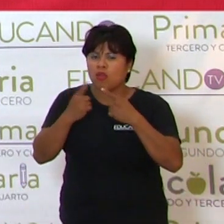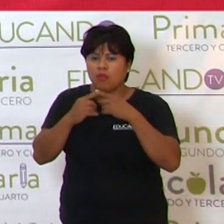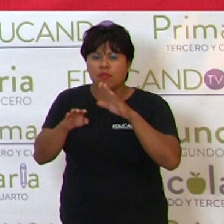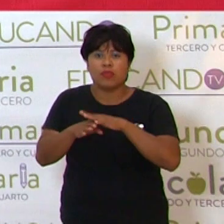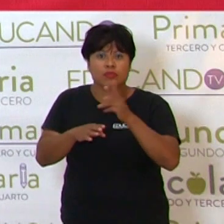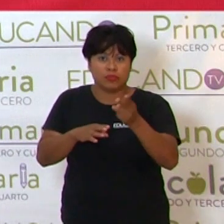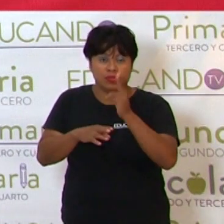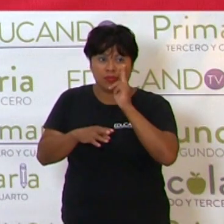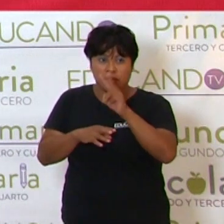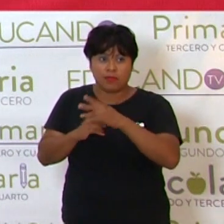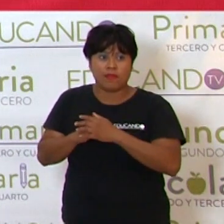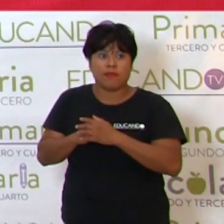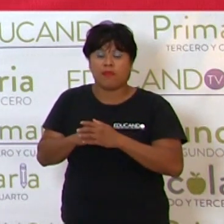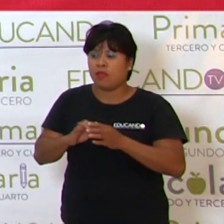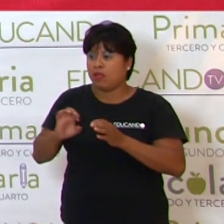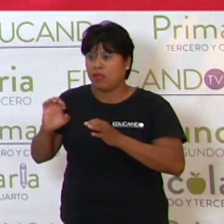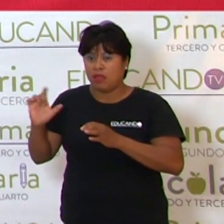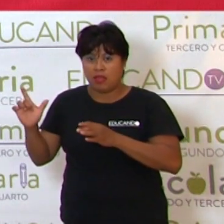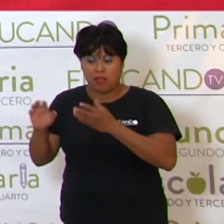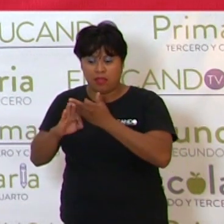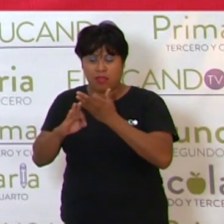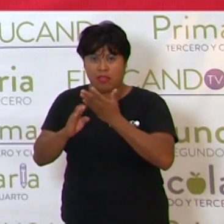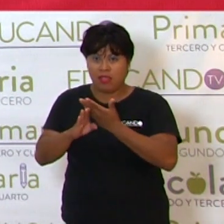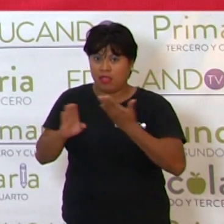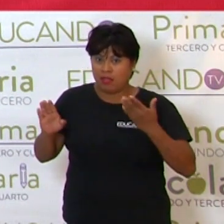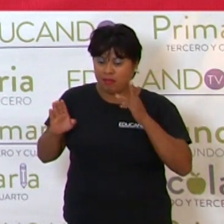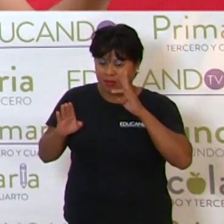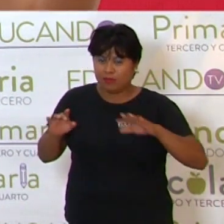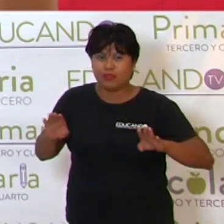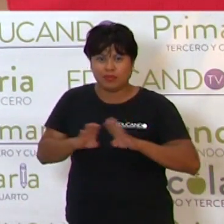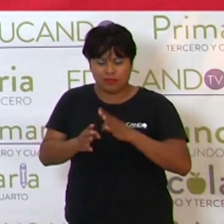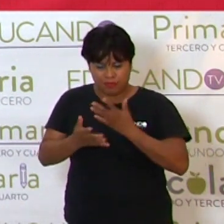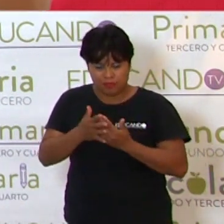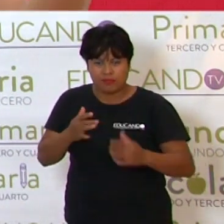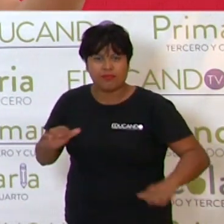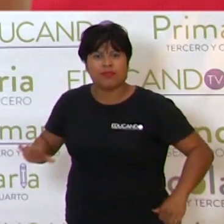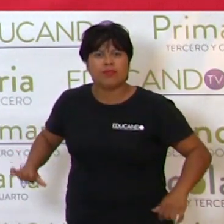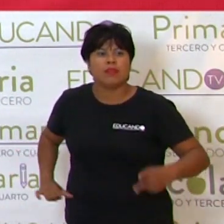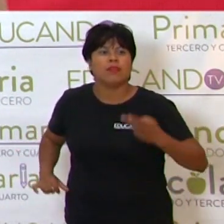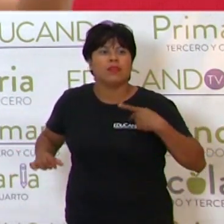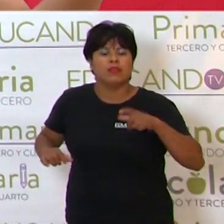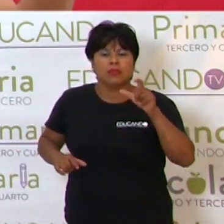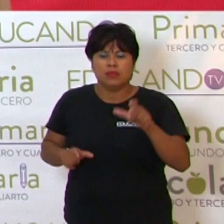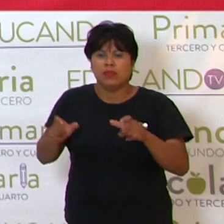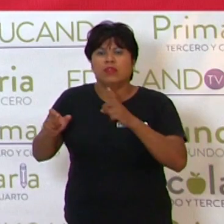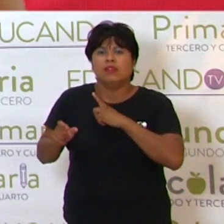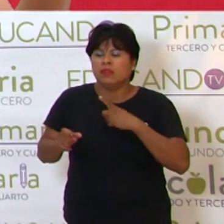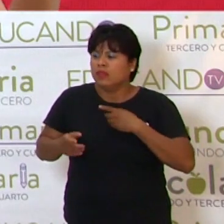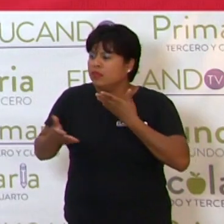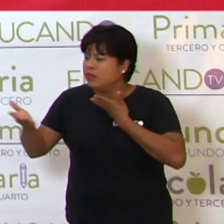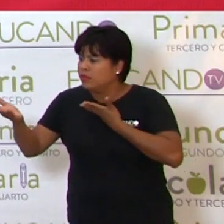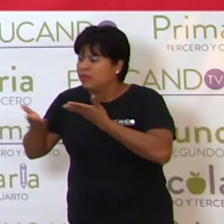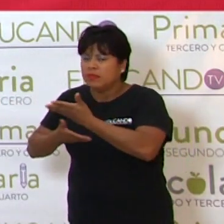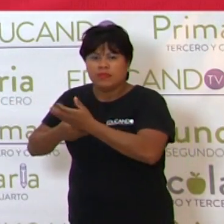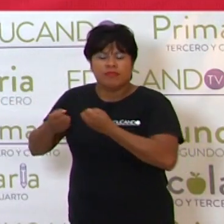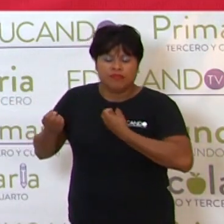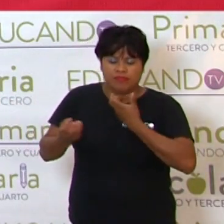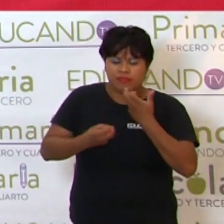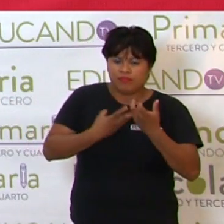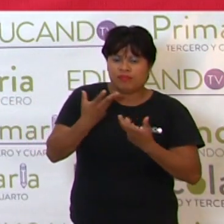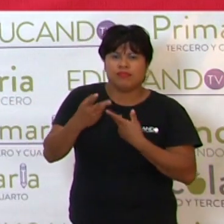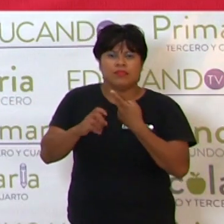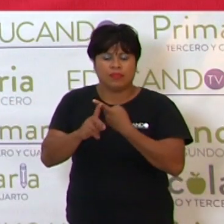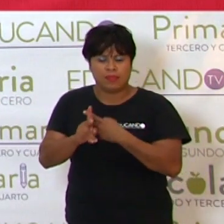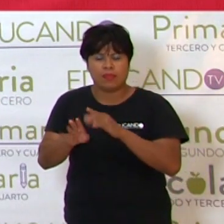se dieron cuenta en la escena que acabamos de representar, los personajes tienen que transmitir ideas y emociones a partir